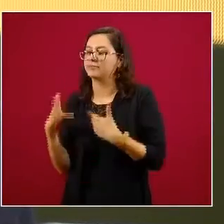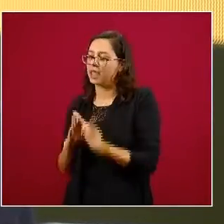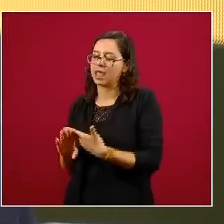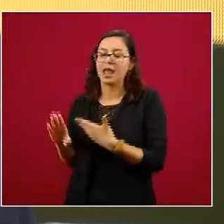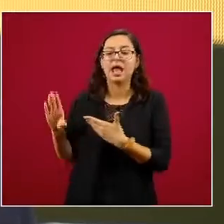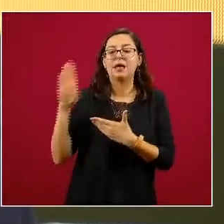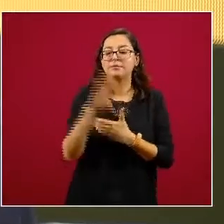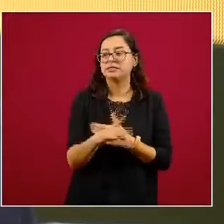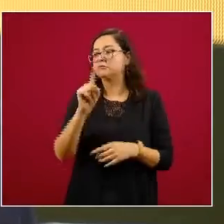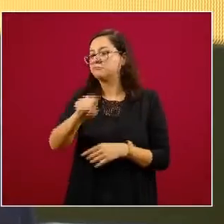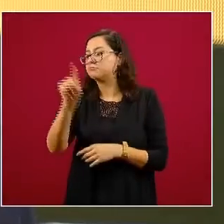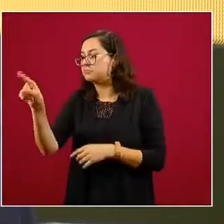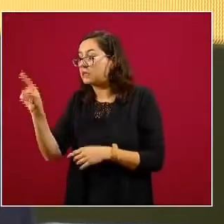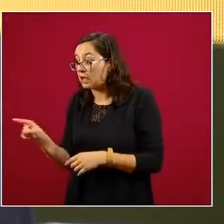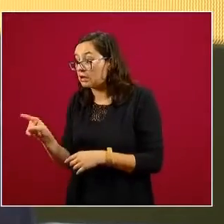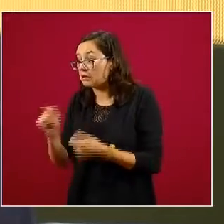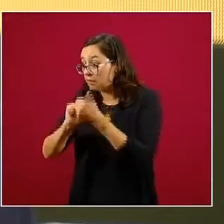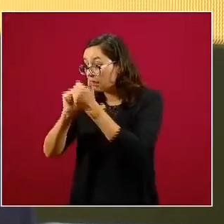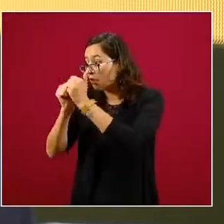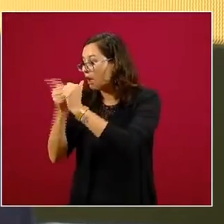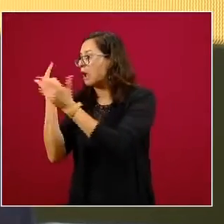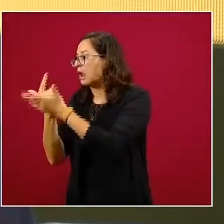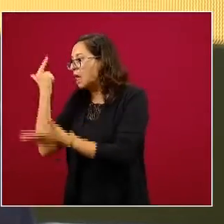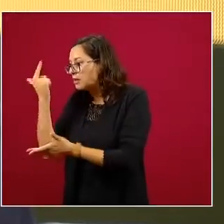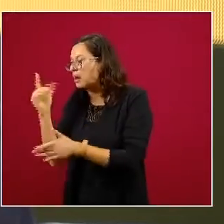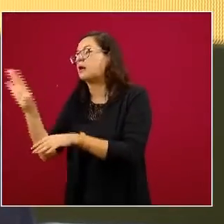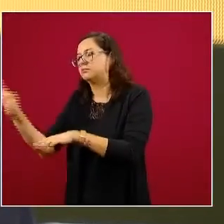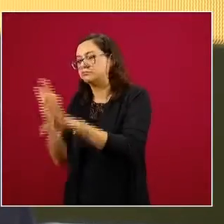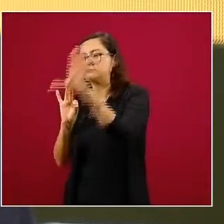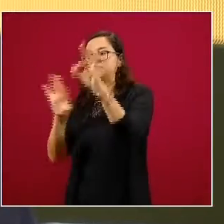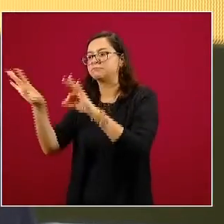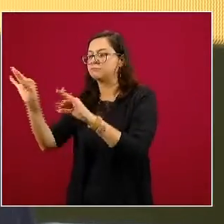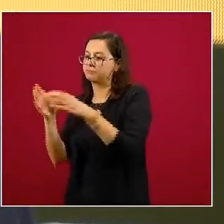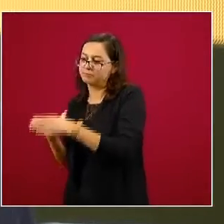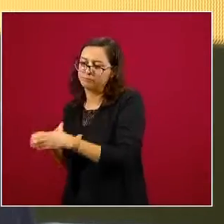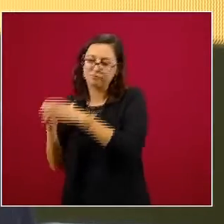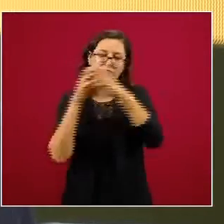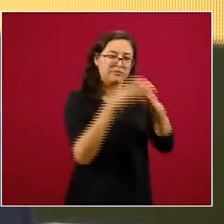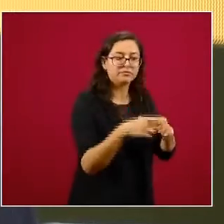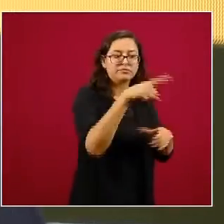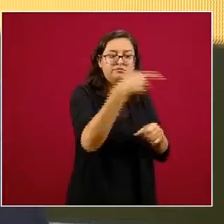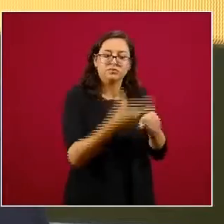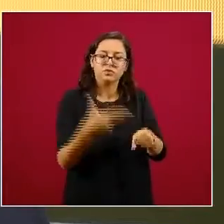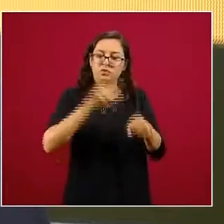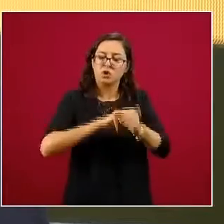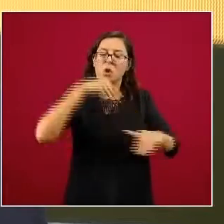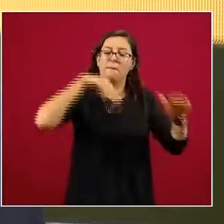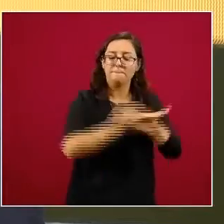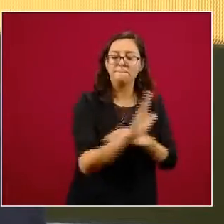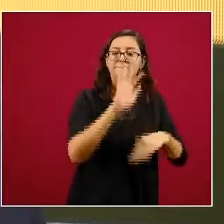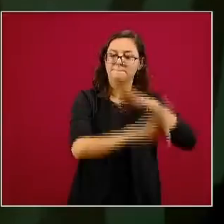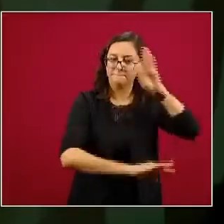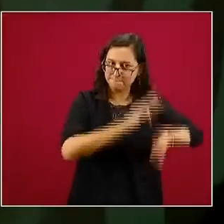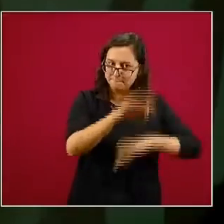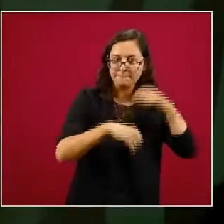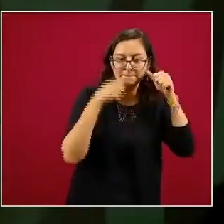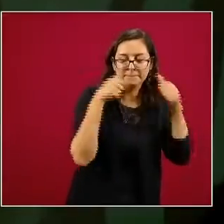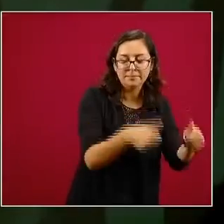sufren de hipertensión, de diabetes y de otras condiciones que exponen a quienes lo padecen a formas graves de